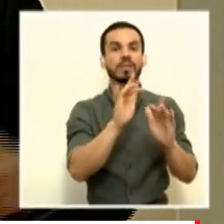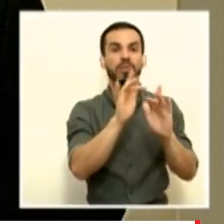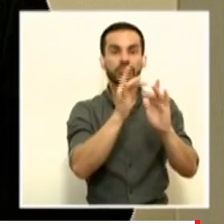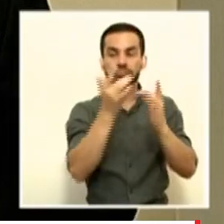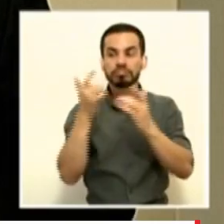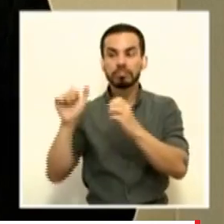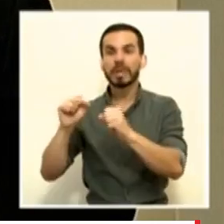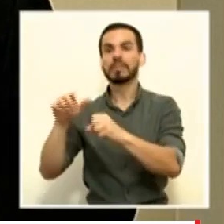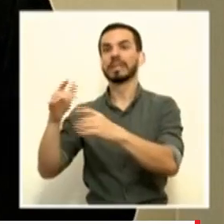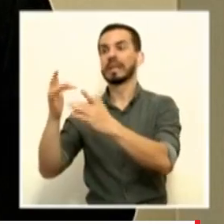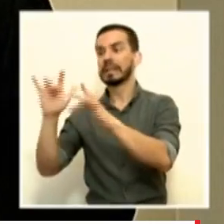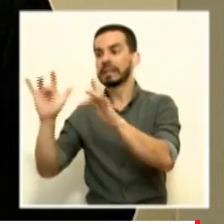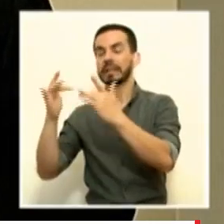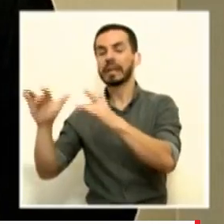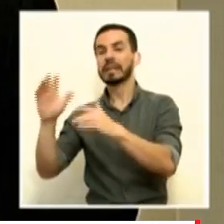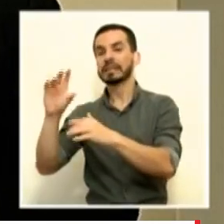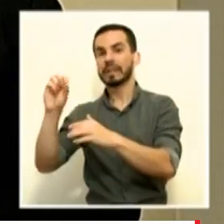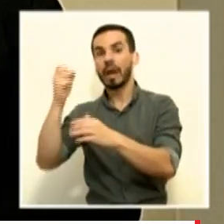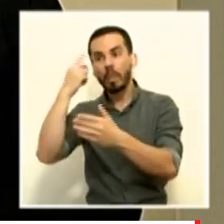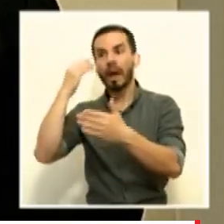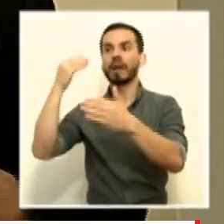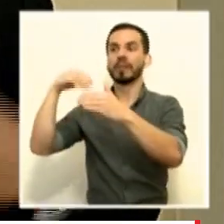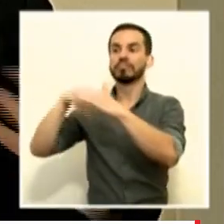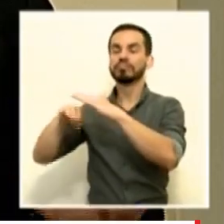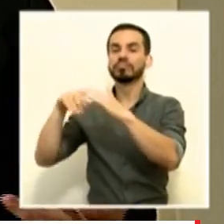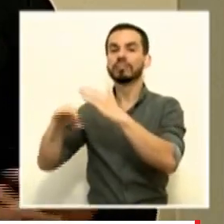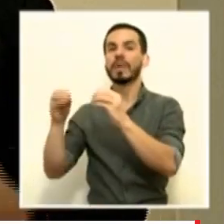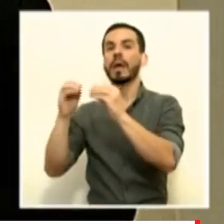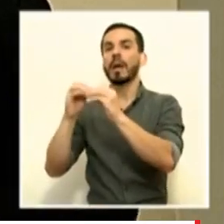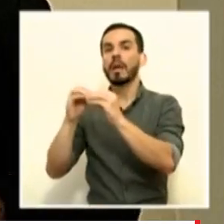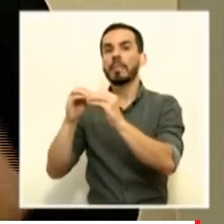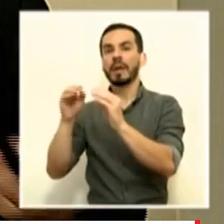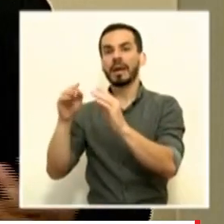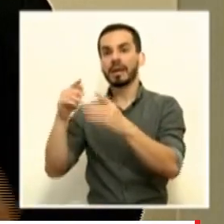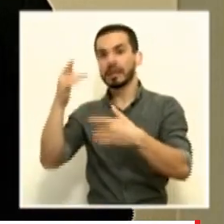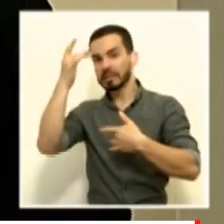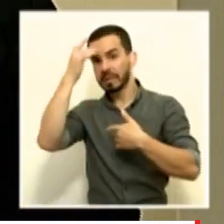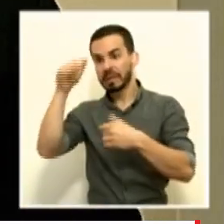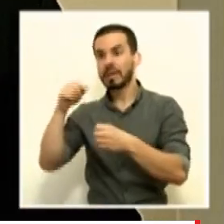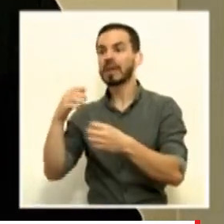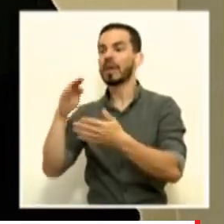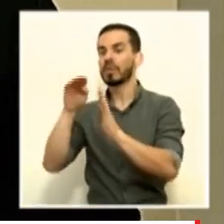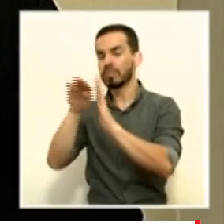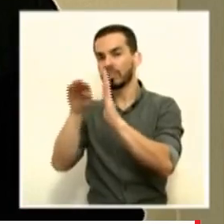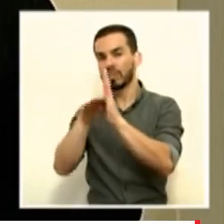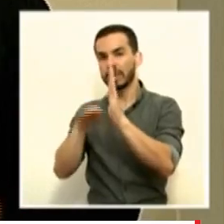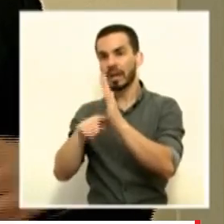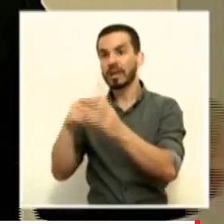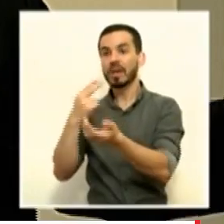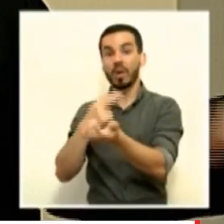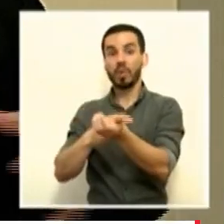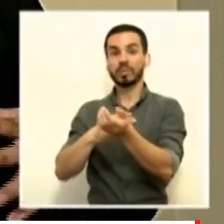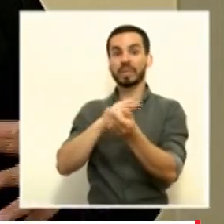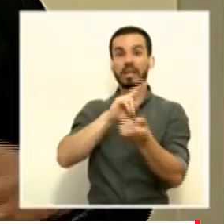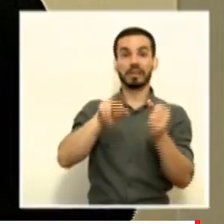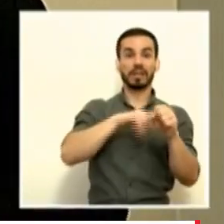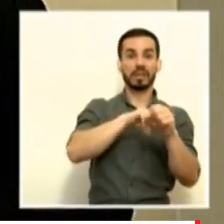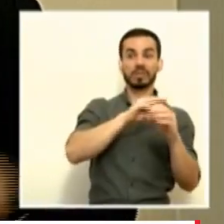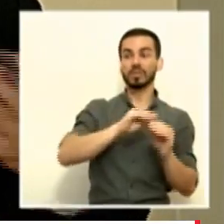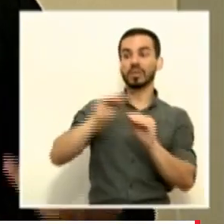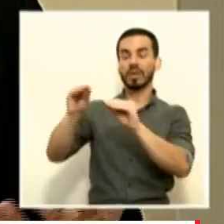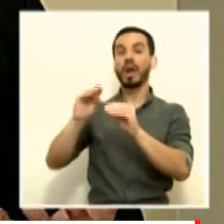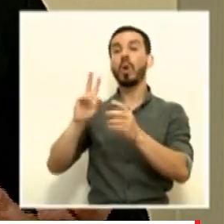el SEACO e ingresar más pacientes que cumplan con los criterios de internamiento en el SEACO de hospitales nacionales o de